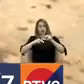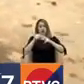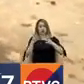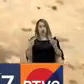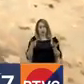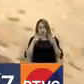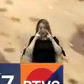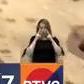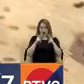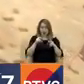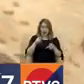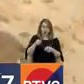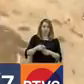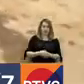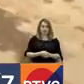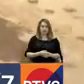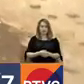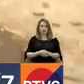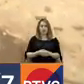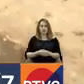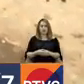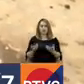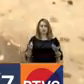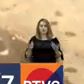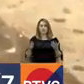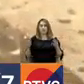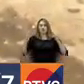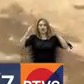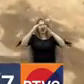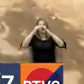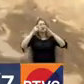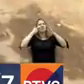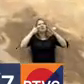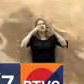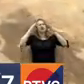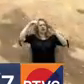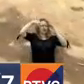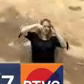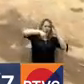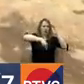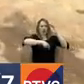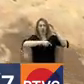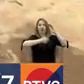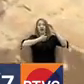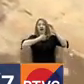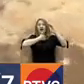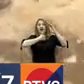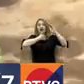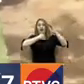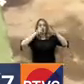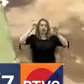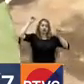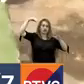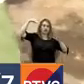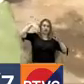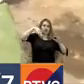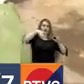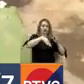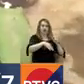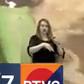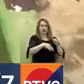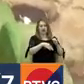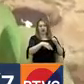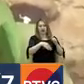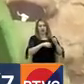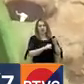en este momento son casas que quedan como en un hueco las cuales el agua al llegar hasta ese lugar hacían un efecto